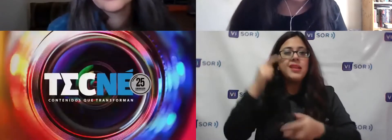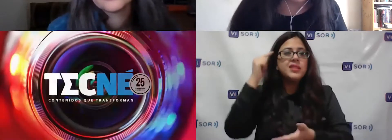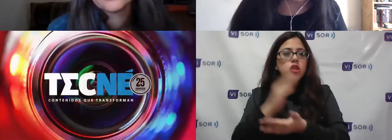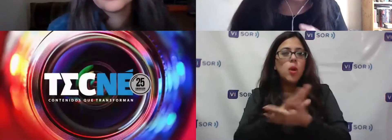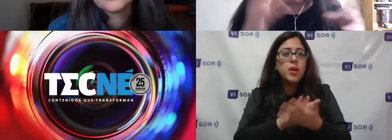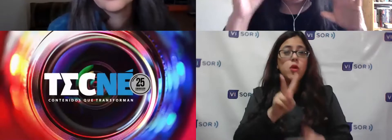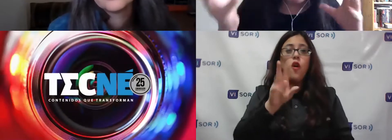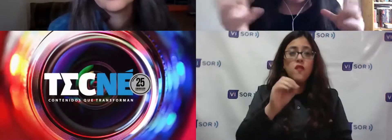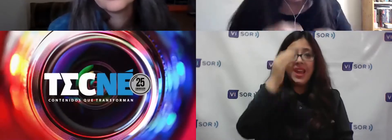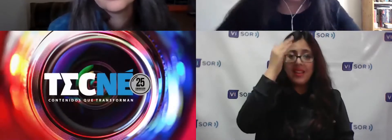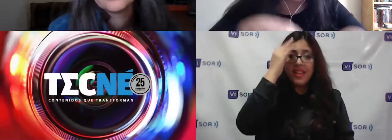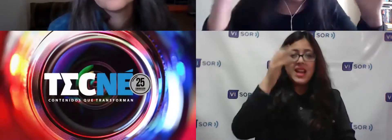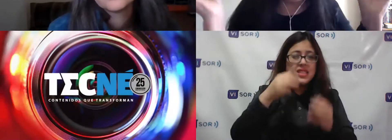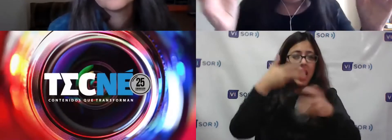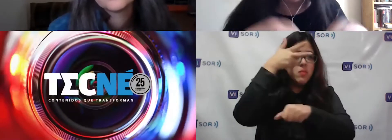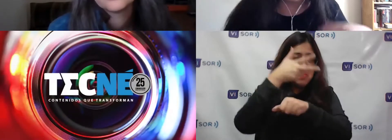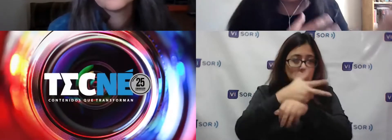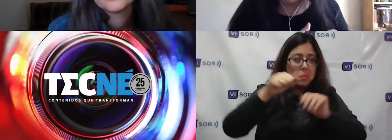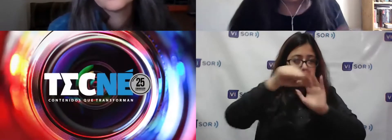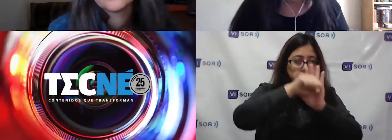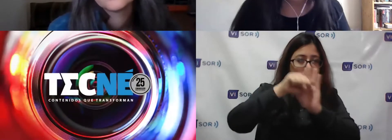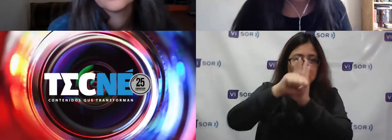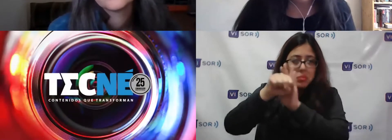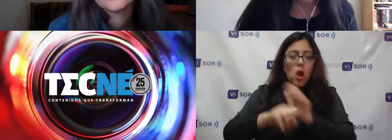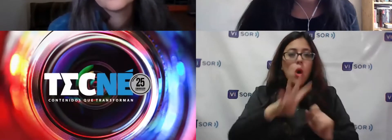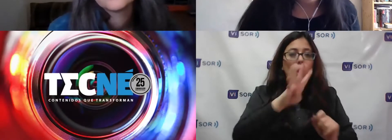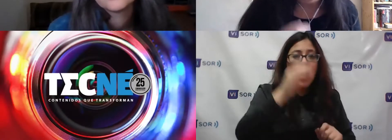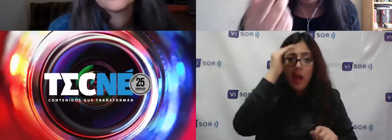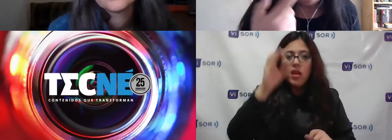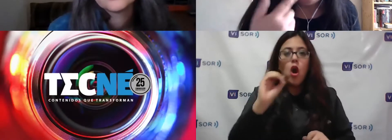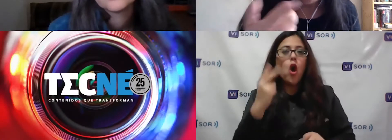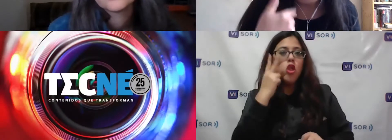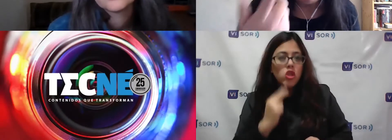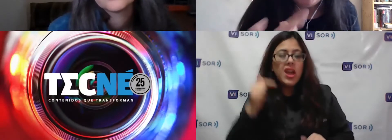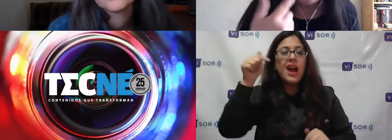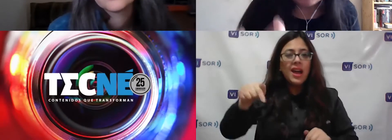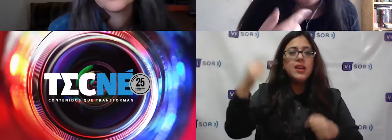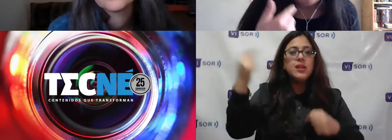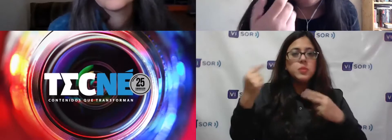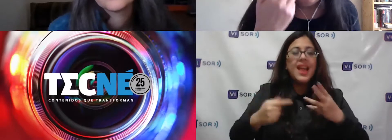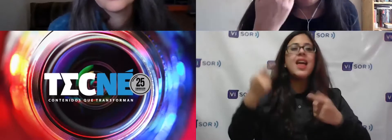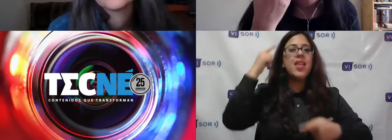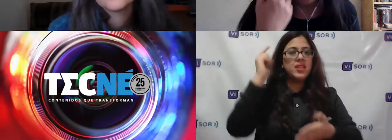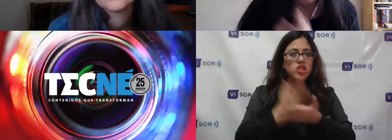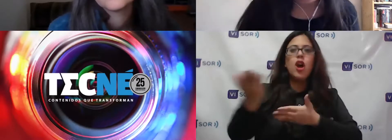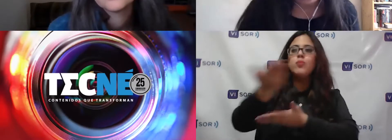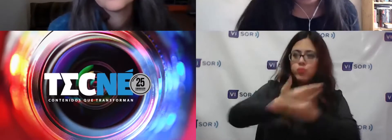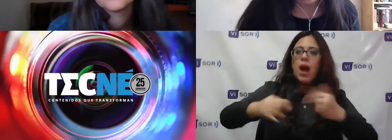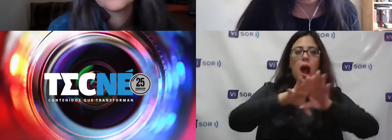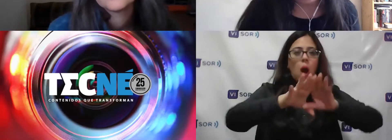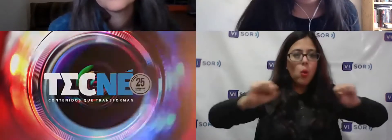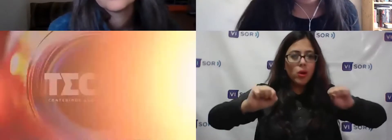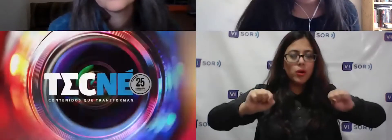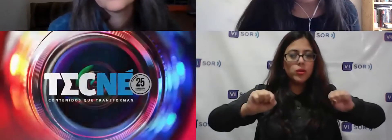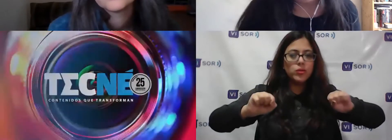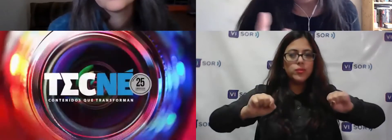días de rodaje lo que estamos proyectando 40 día o dos días son decisiones compartidas de alguna manera no